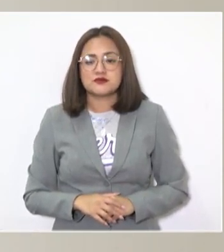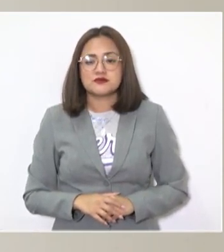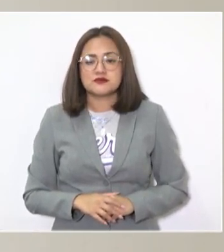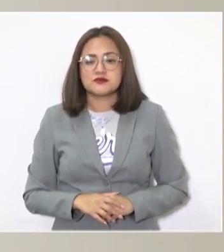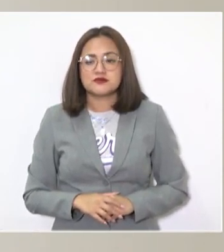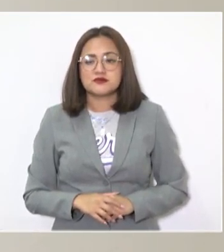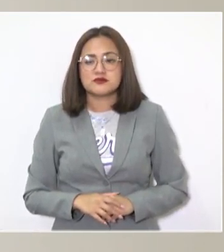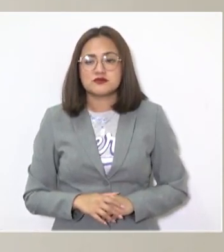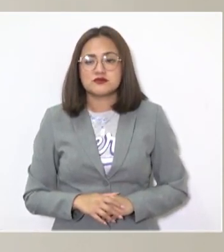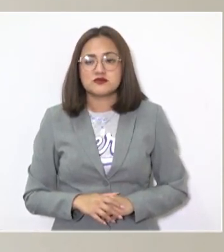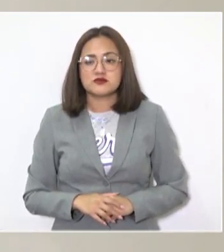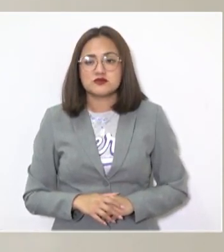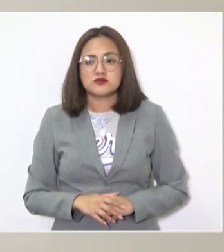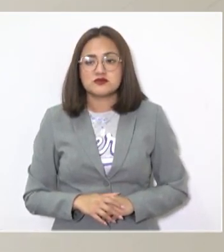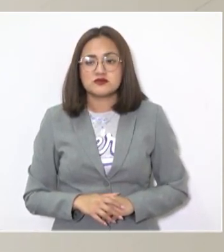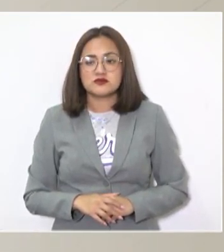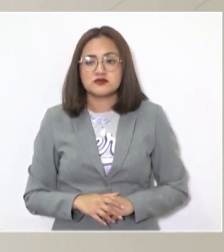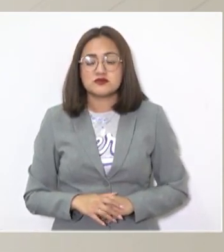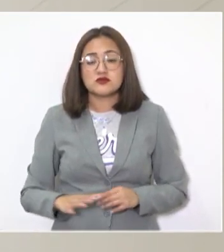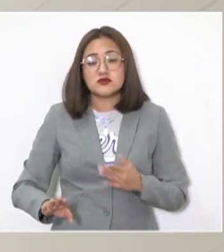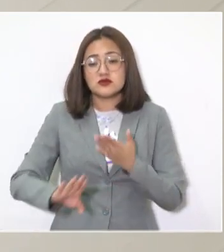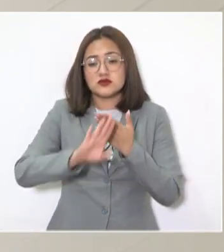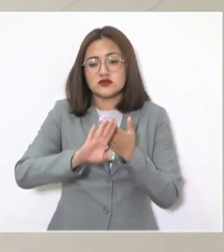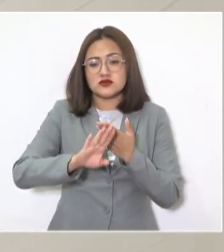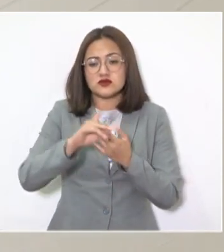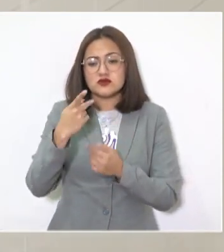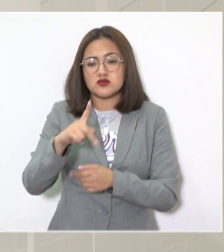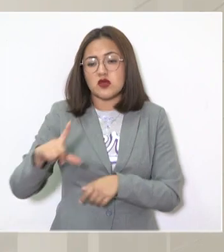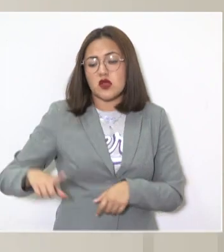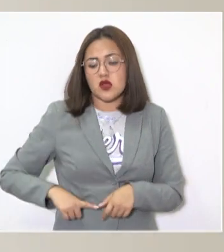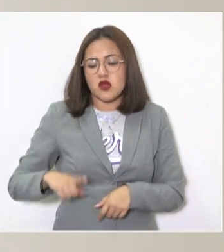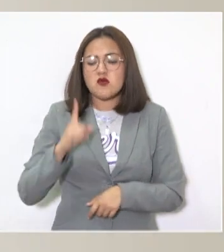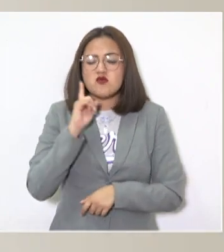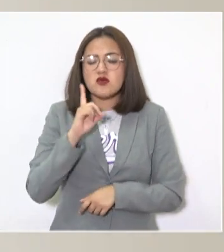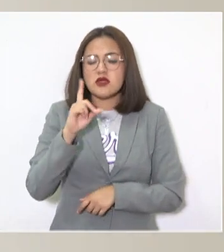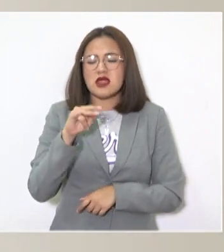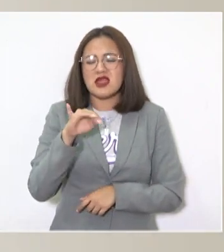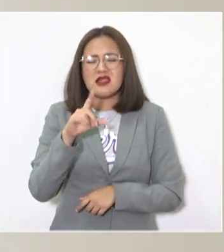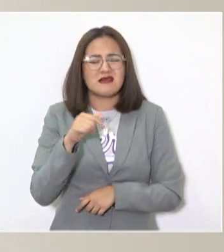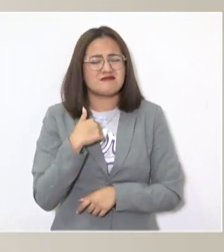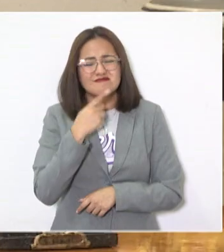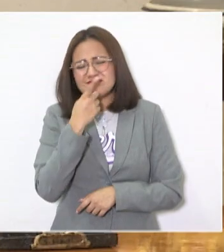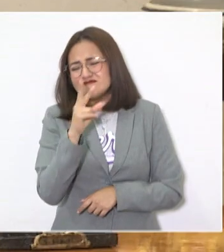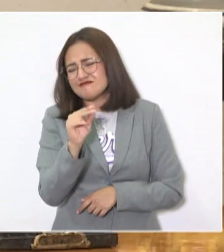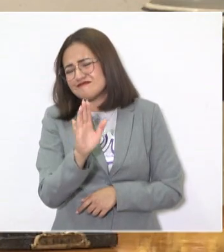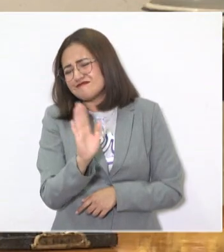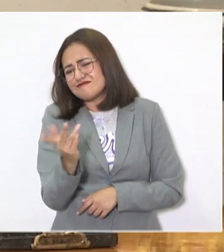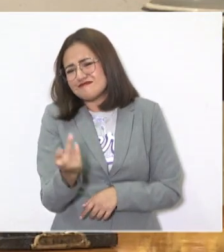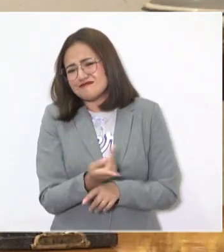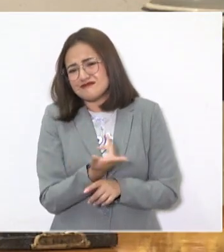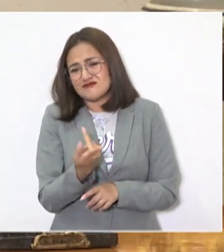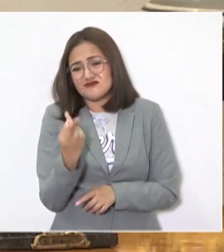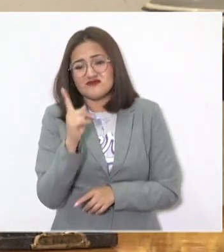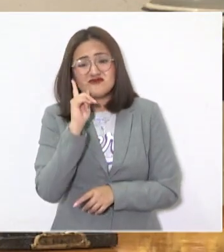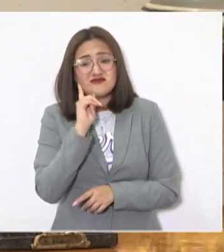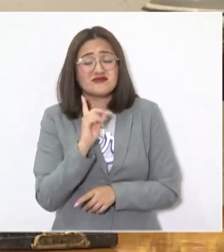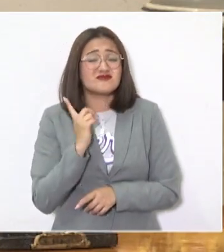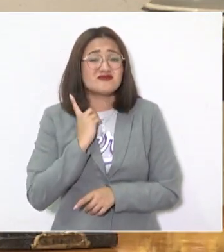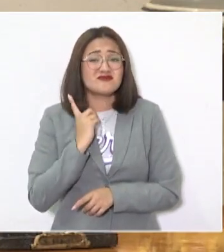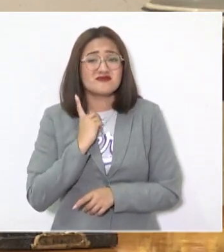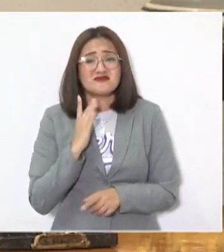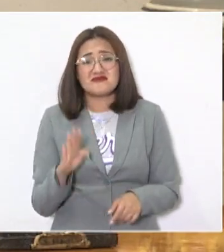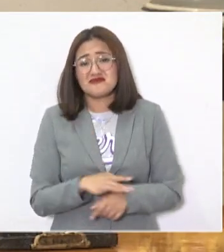las críticas que hace Daniela Mier a su gobierno y que contrasta con su vida. No quiero decirle nada a la diputada porque